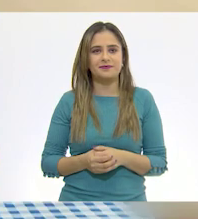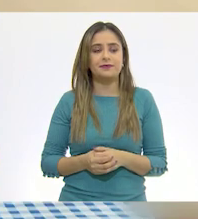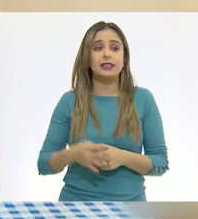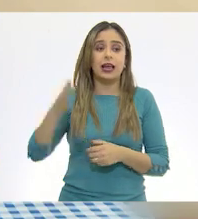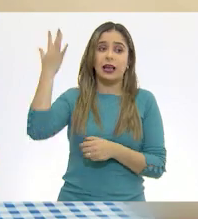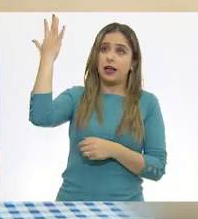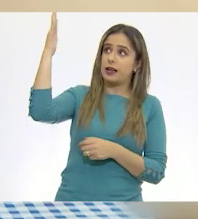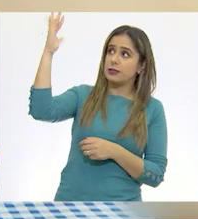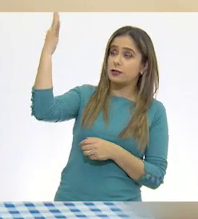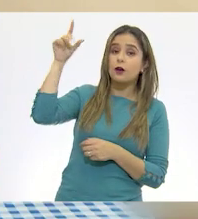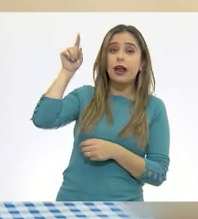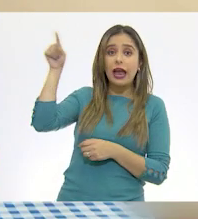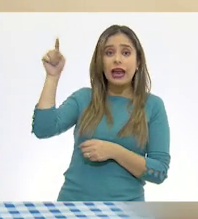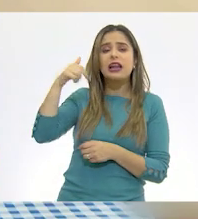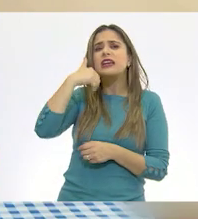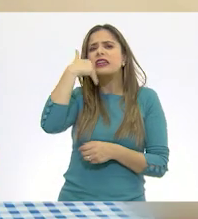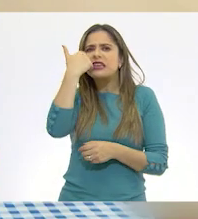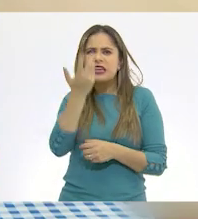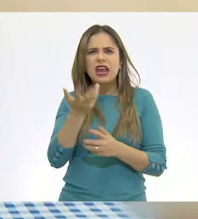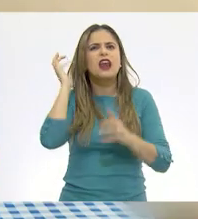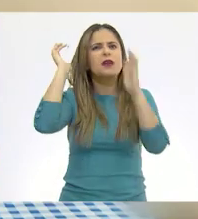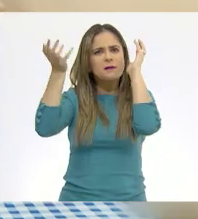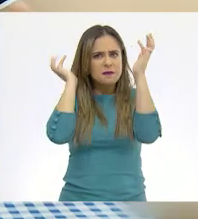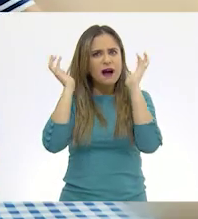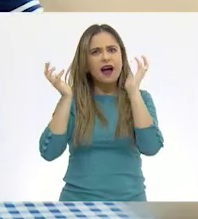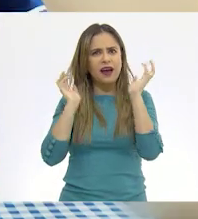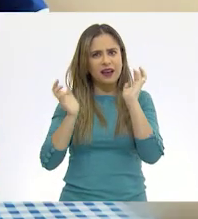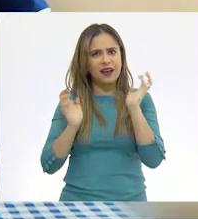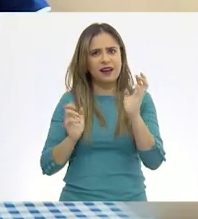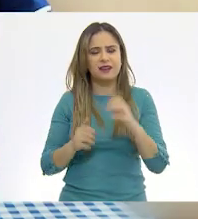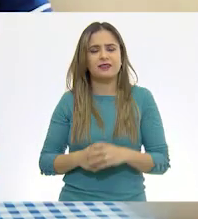El sol quería bañarse.